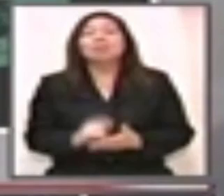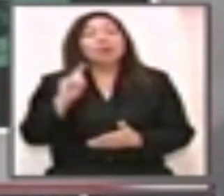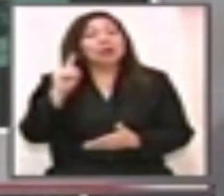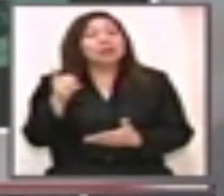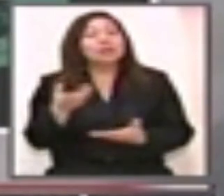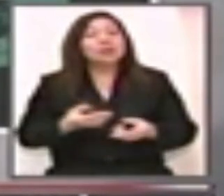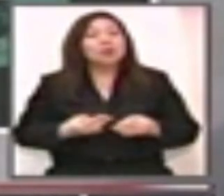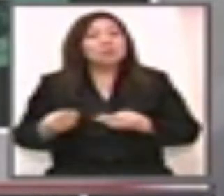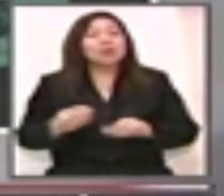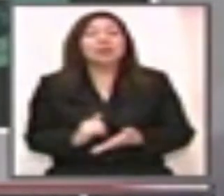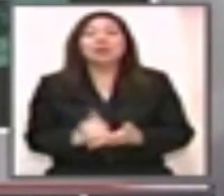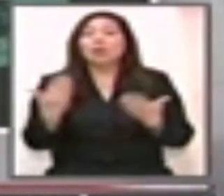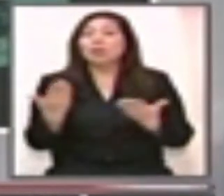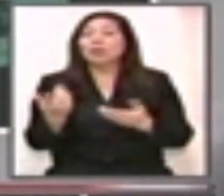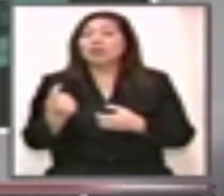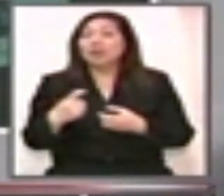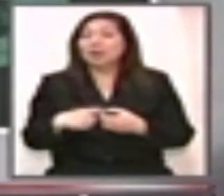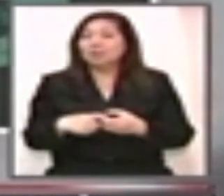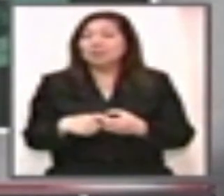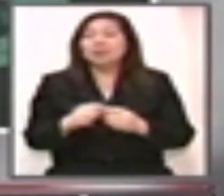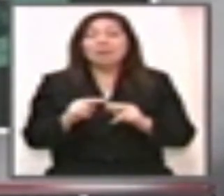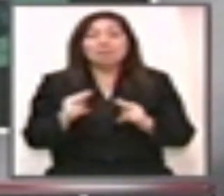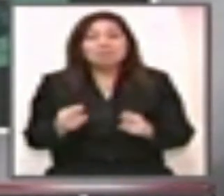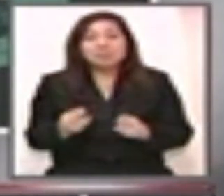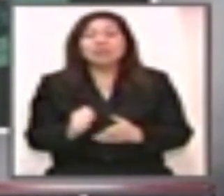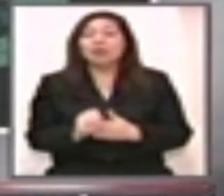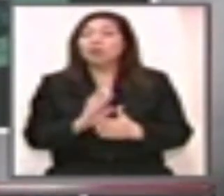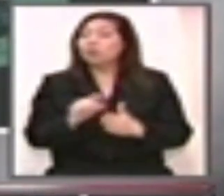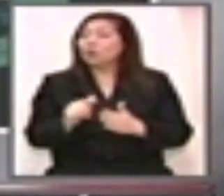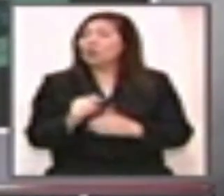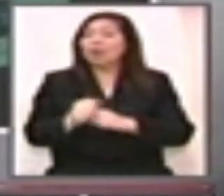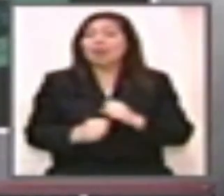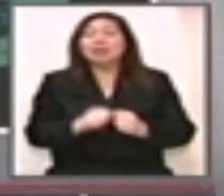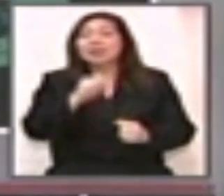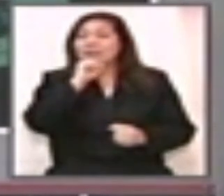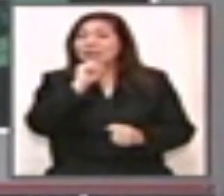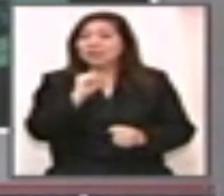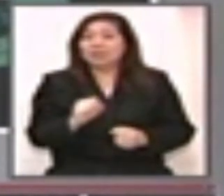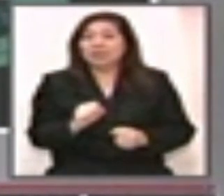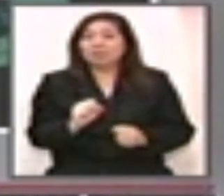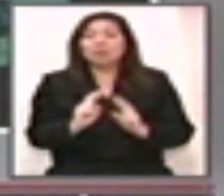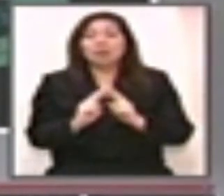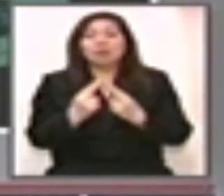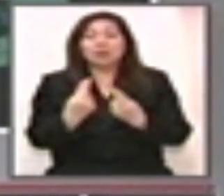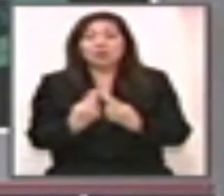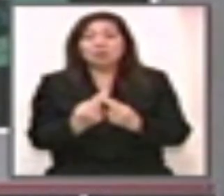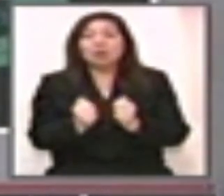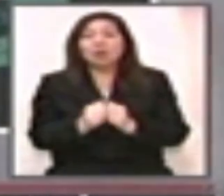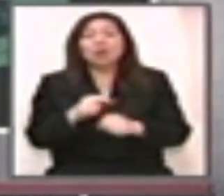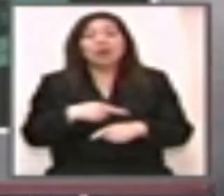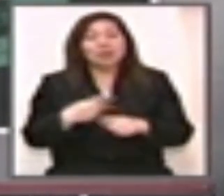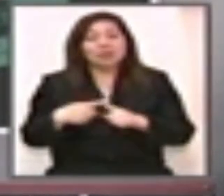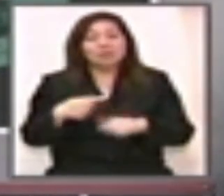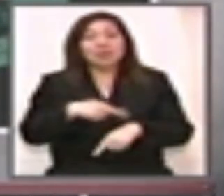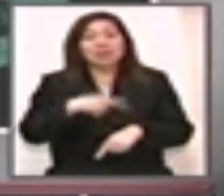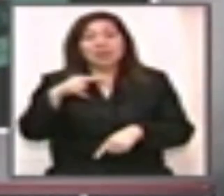creado este mecanismo en donde a través de una mesa que la hacemos todos los años en diciembre, nos reunimos con las regiones